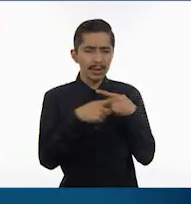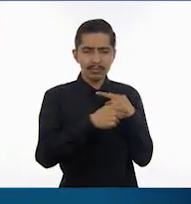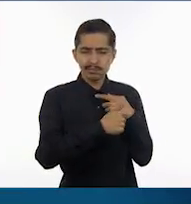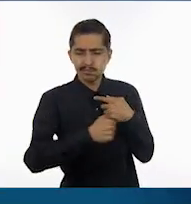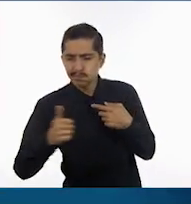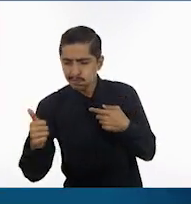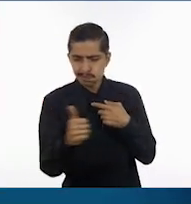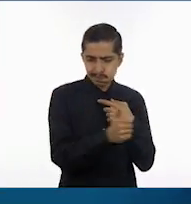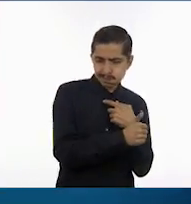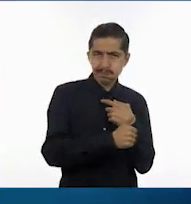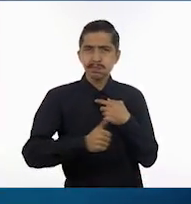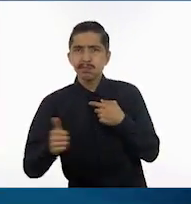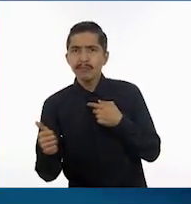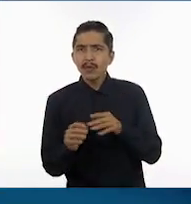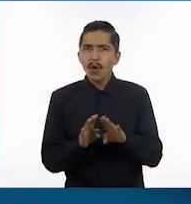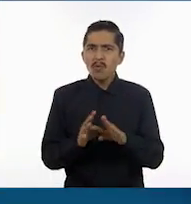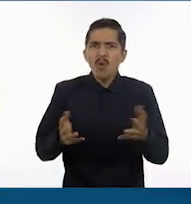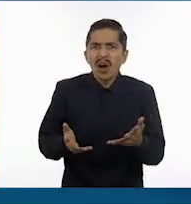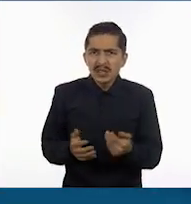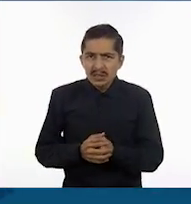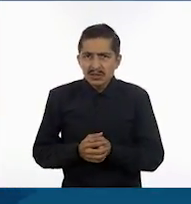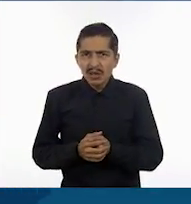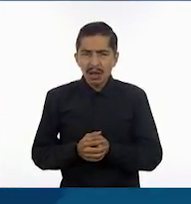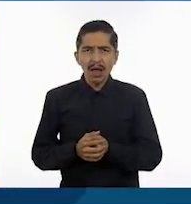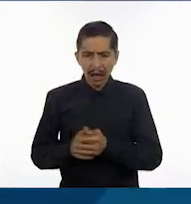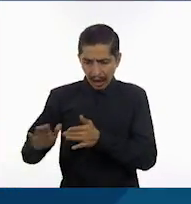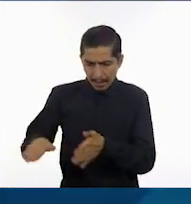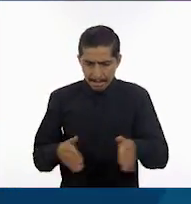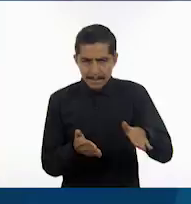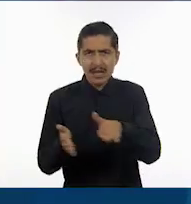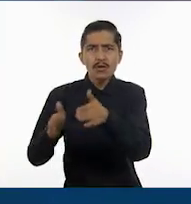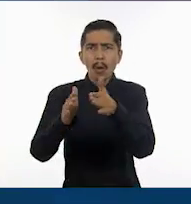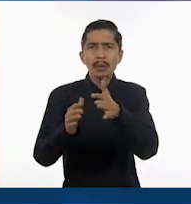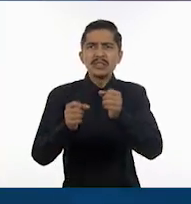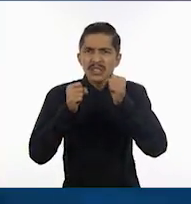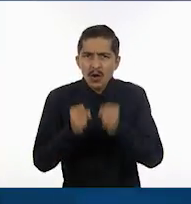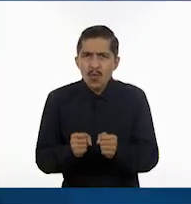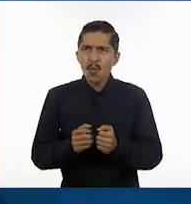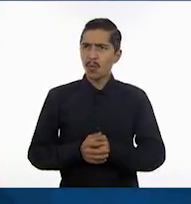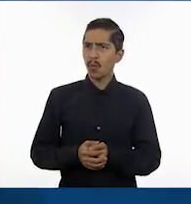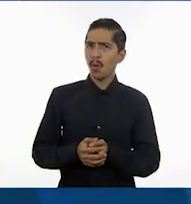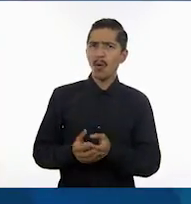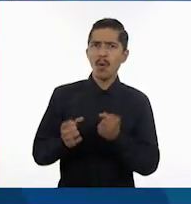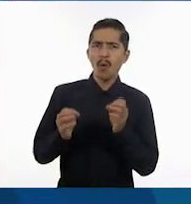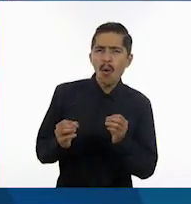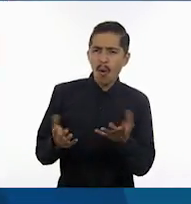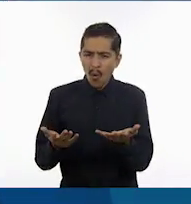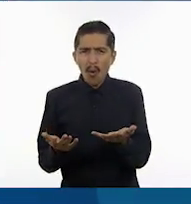lugar a otro, si los caminos eran seguros, si la inseguridad, cómo